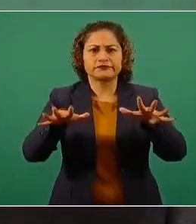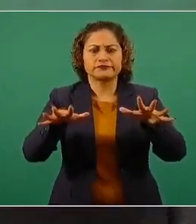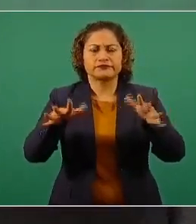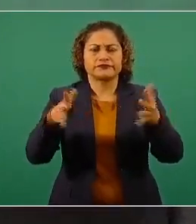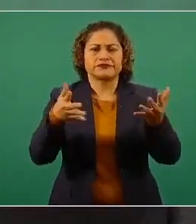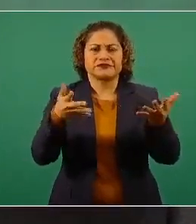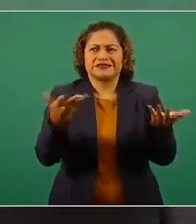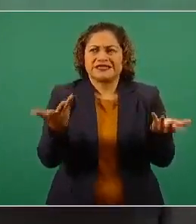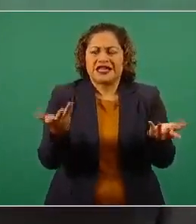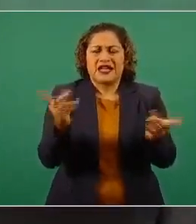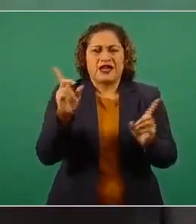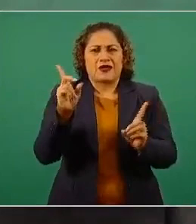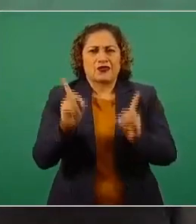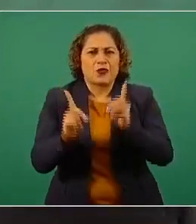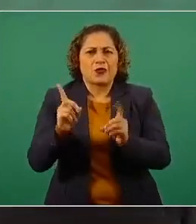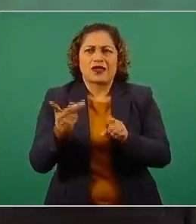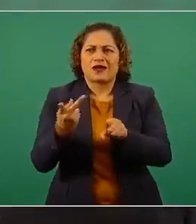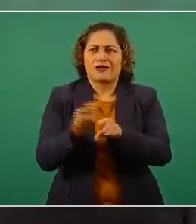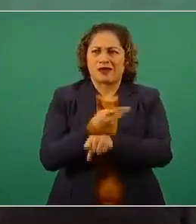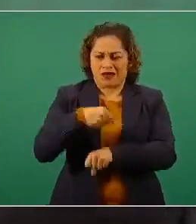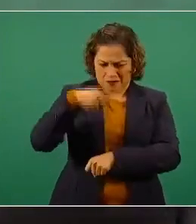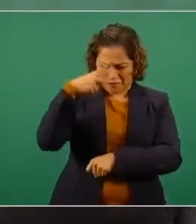entiende de que es una pandemia,